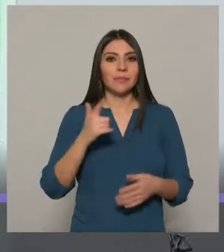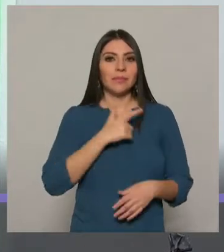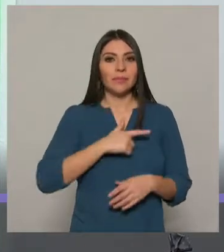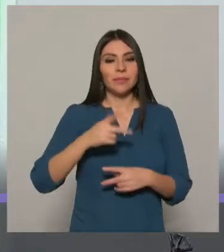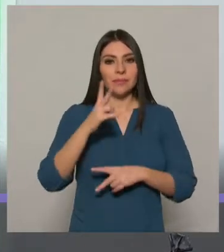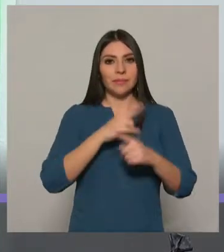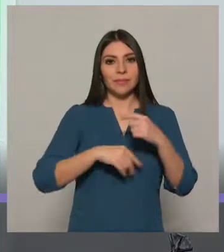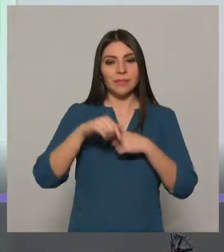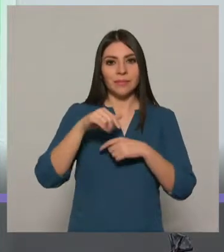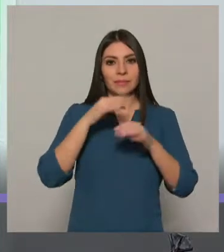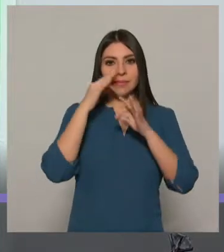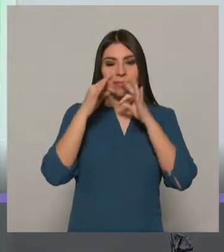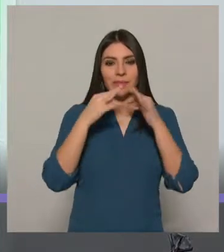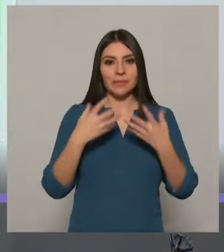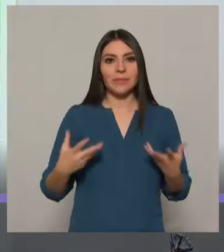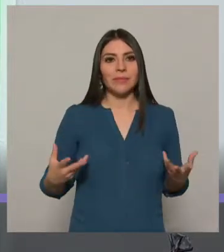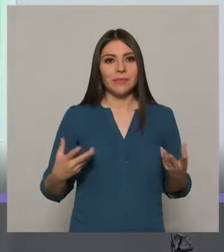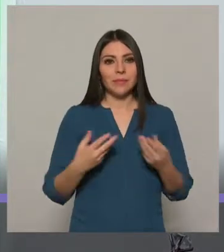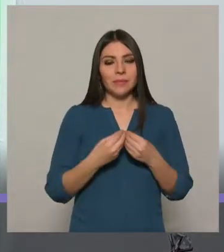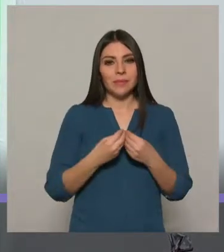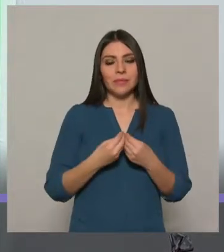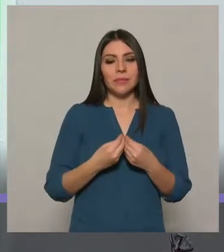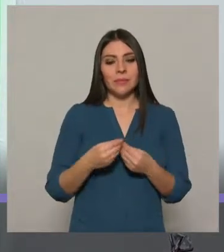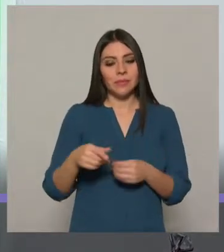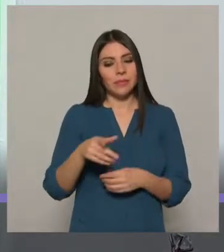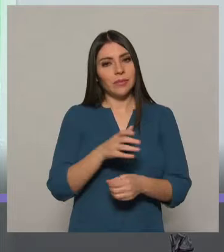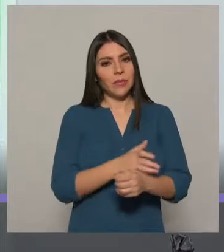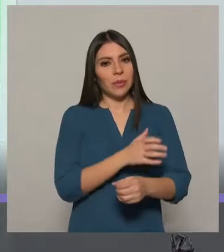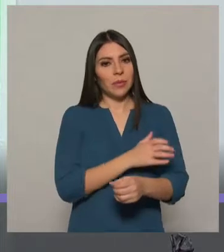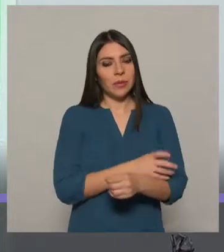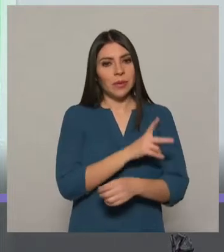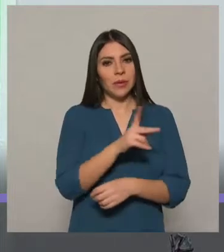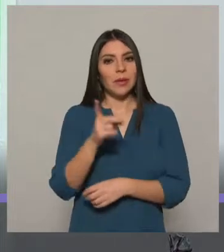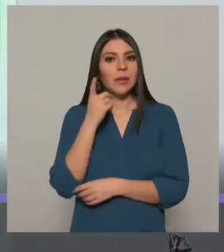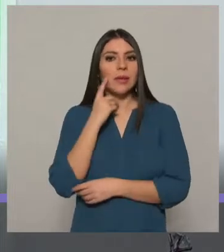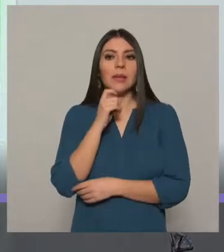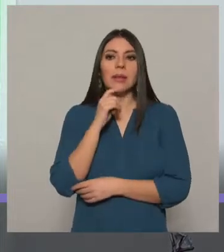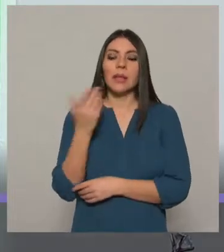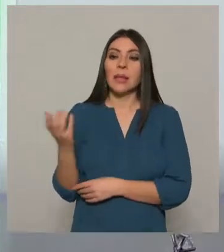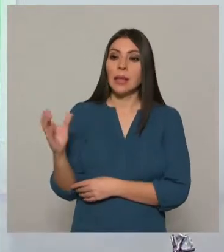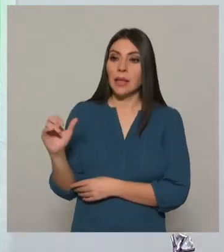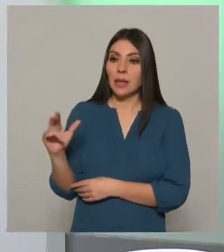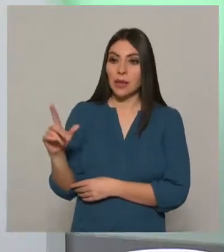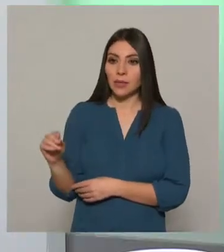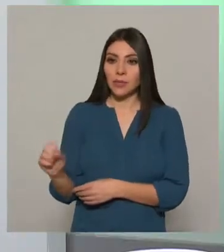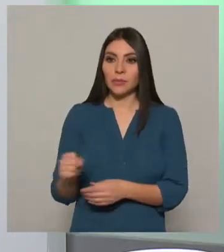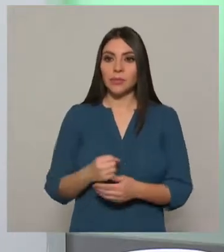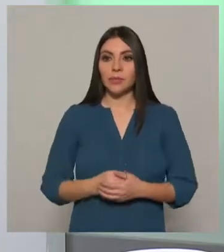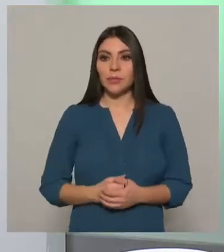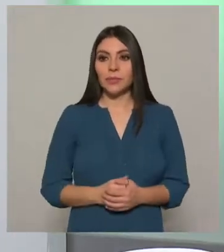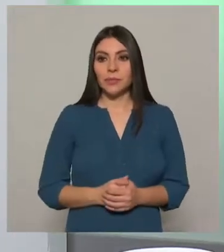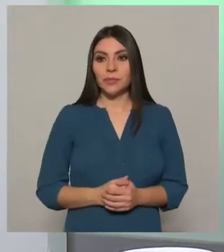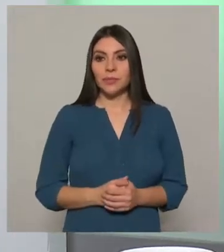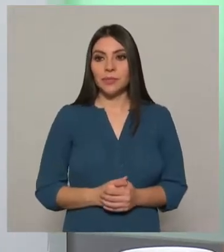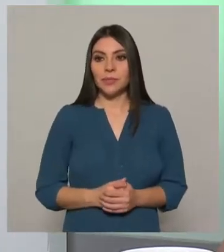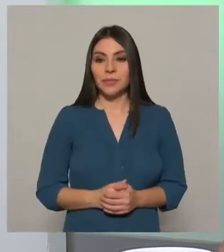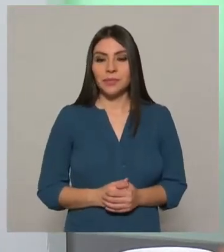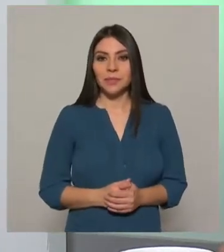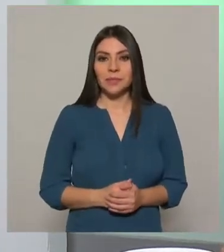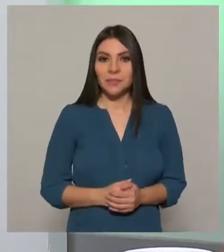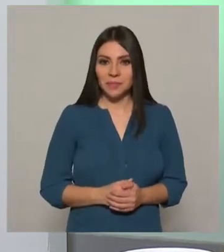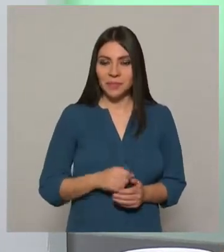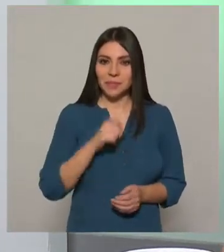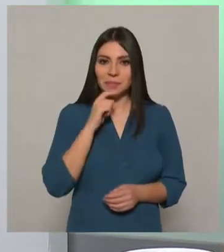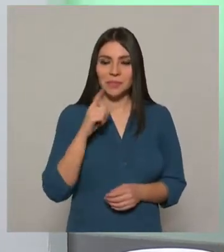aquí en tu programa y compartir este espacio con mis compañeros legisladores y con Carlos. Exactamente, vamos a presentar también de parte